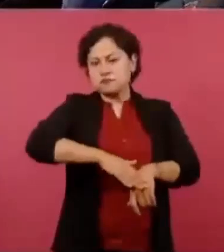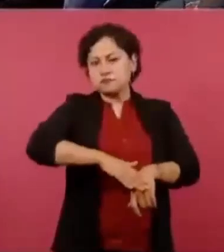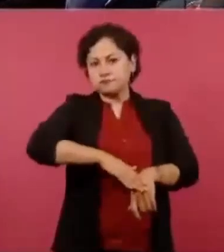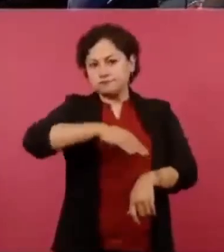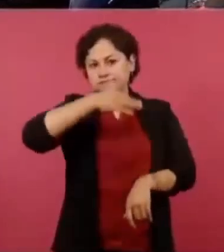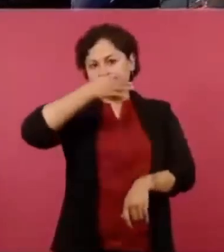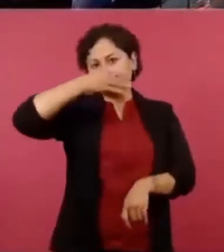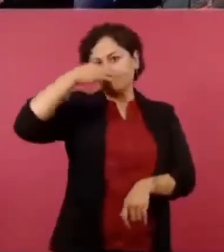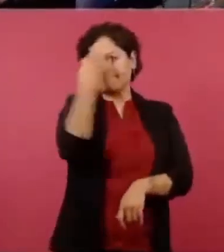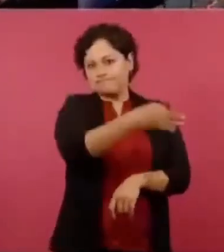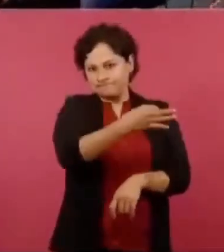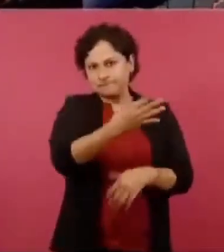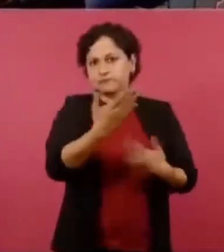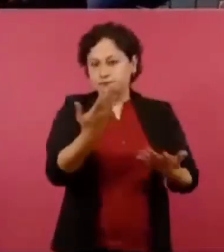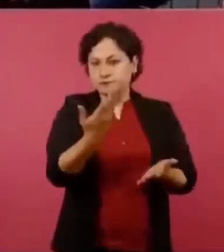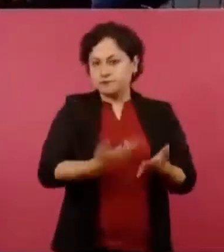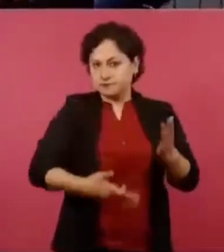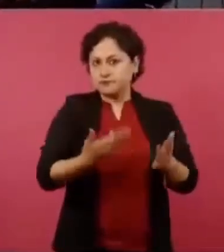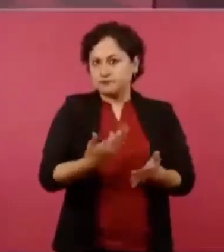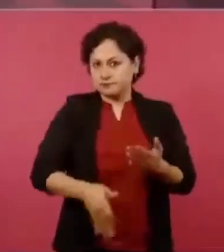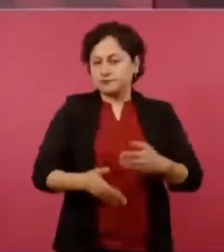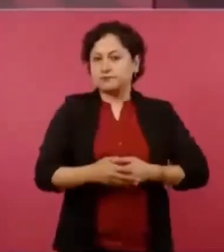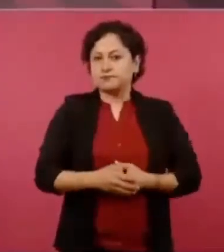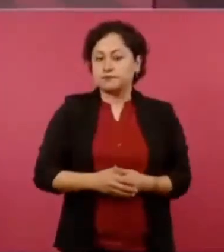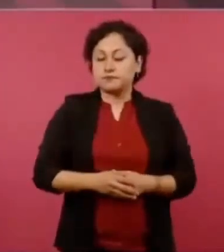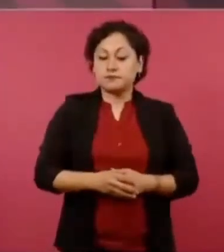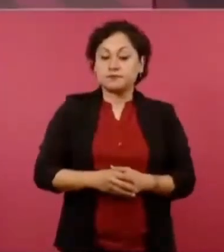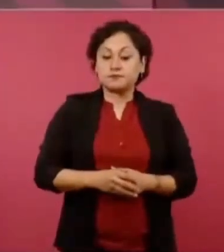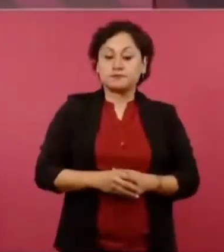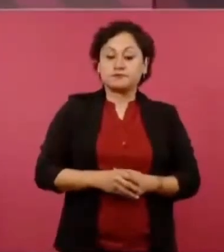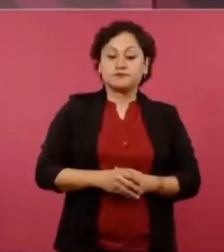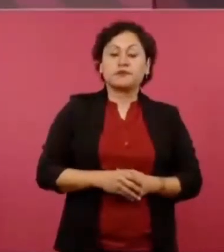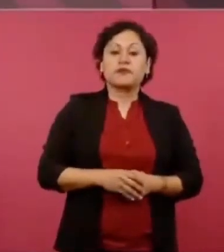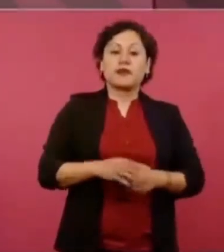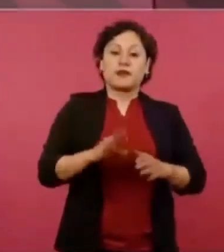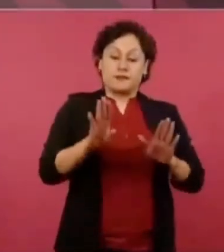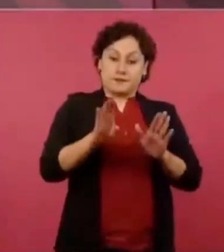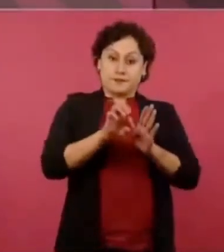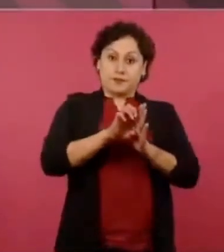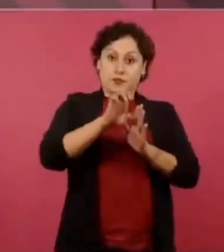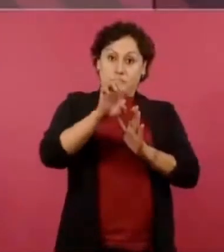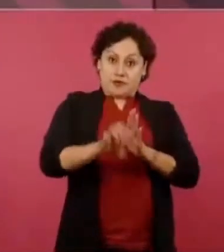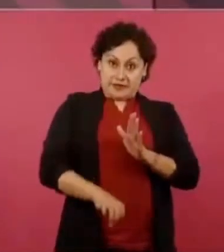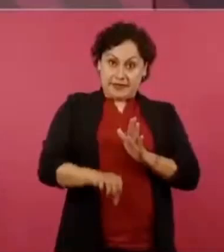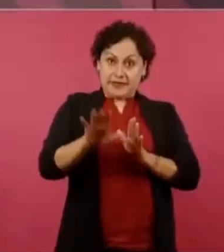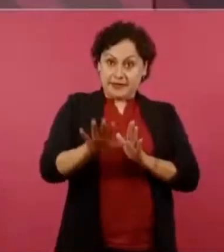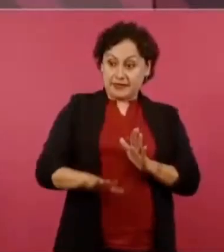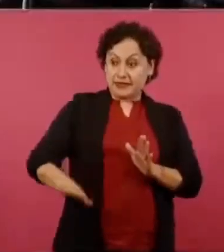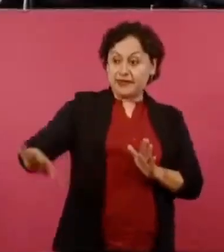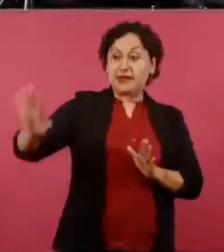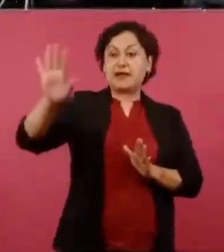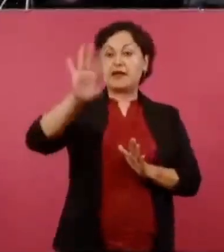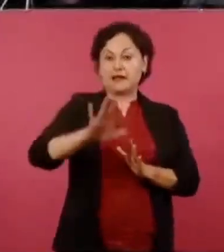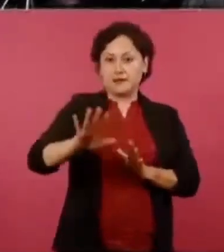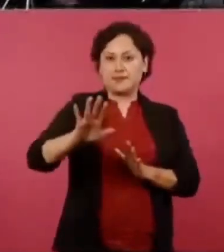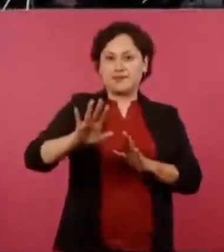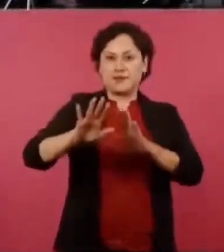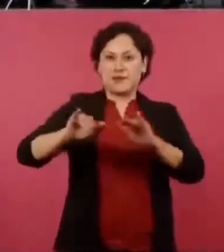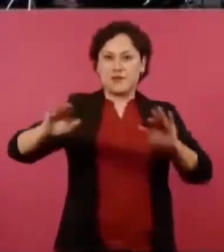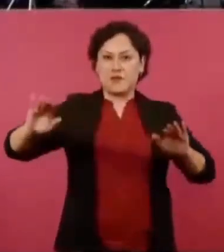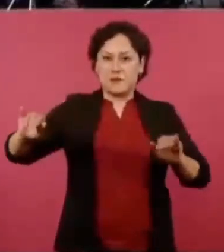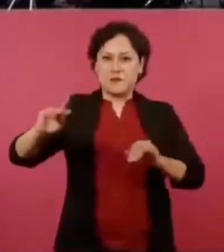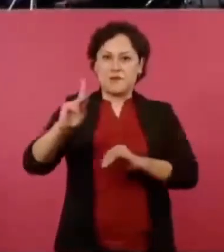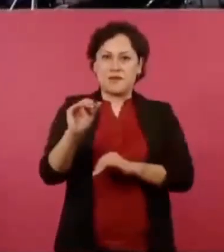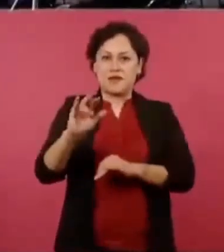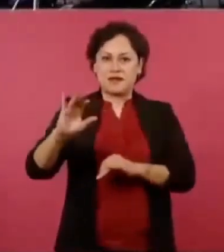Se diría en el Pacífico una zarandeada,